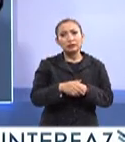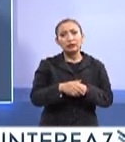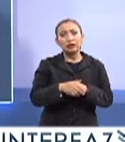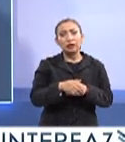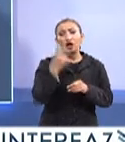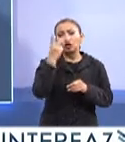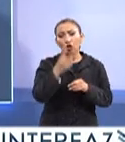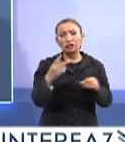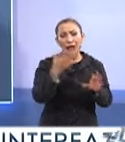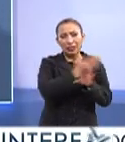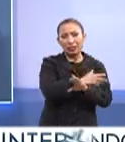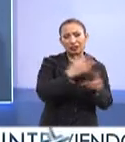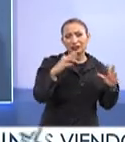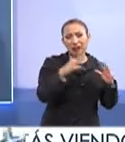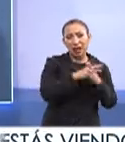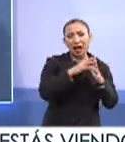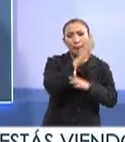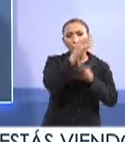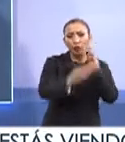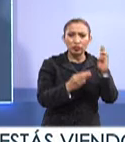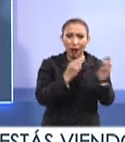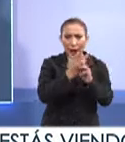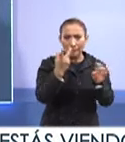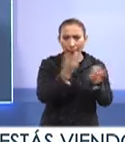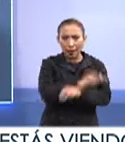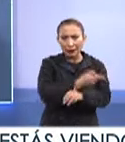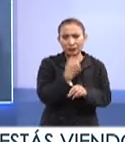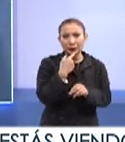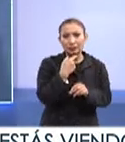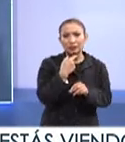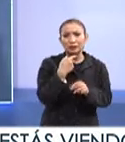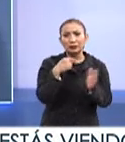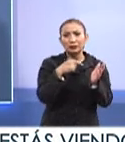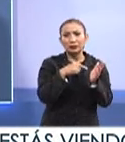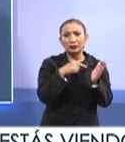dos grandes guerras mundiales que se desarrollaron primero en